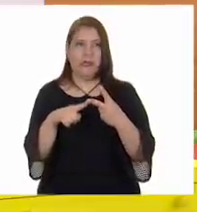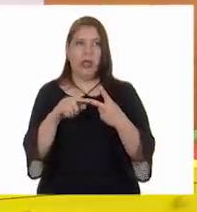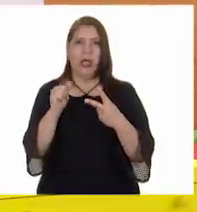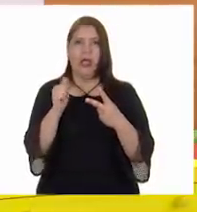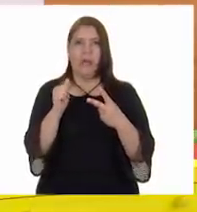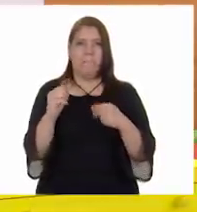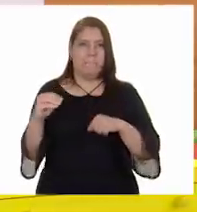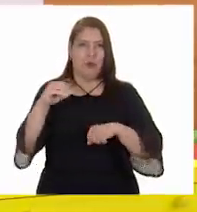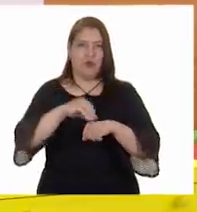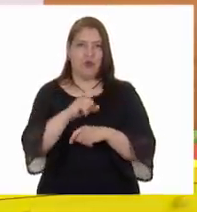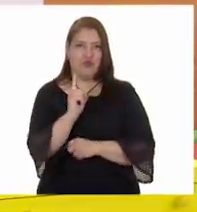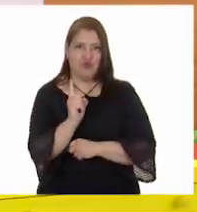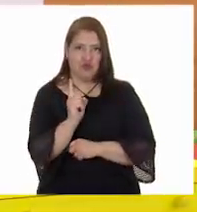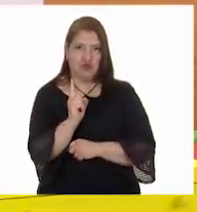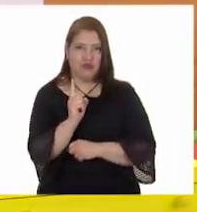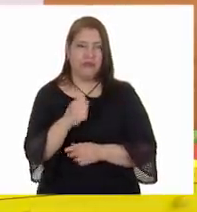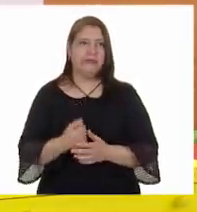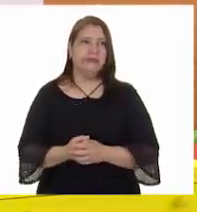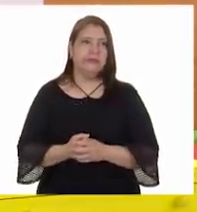1.